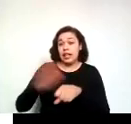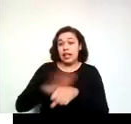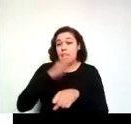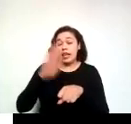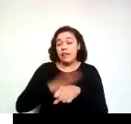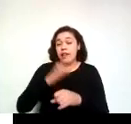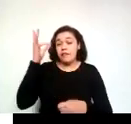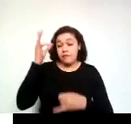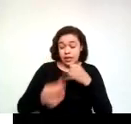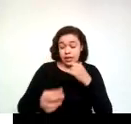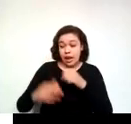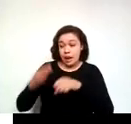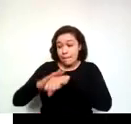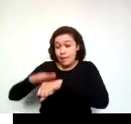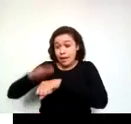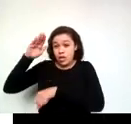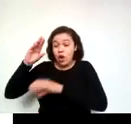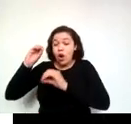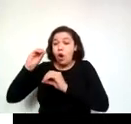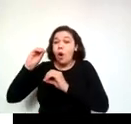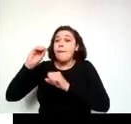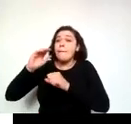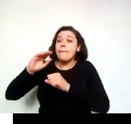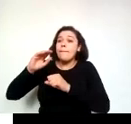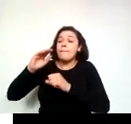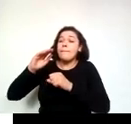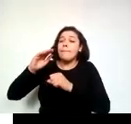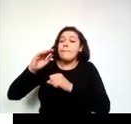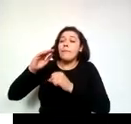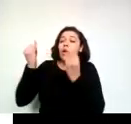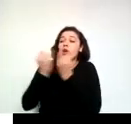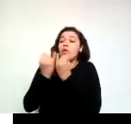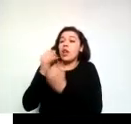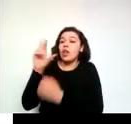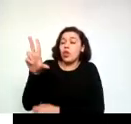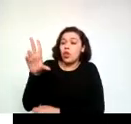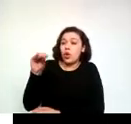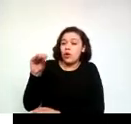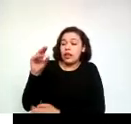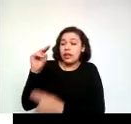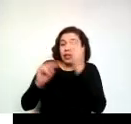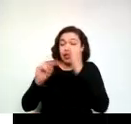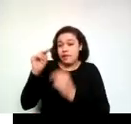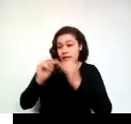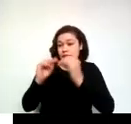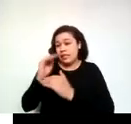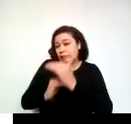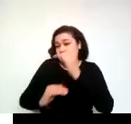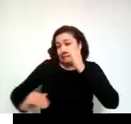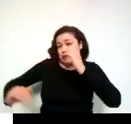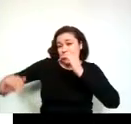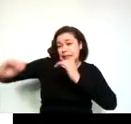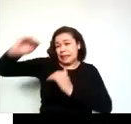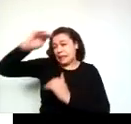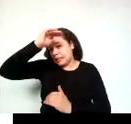es mayor o igual que 90, entonces estamos hablando de un nivel de riesgo muy alto. En